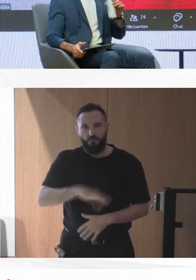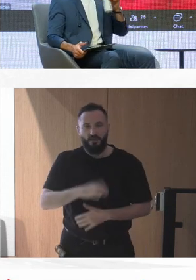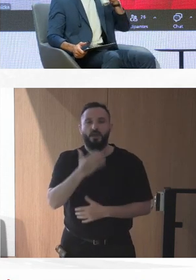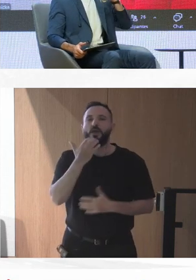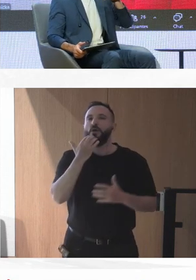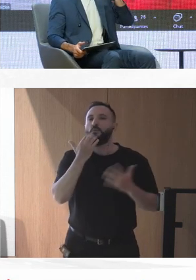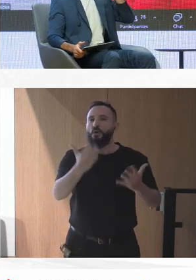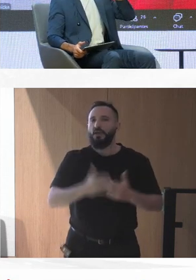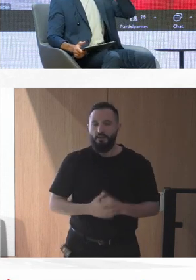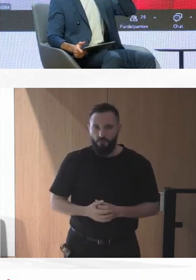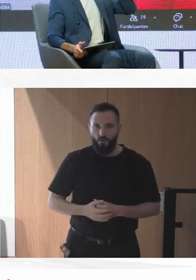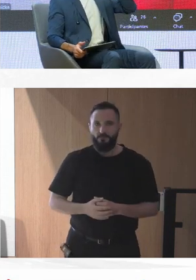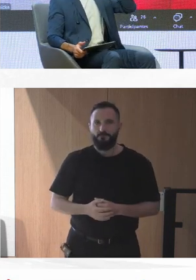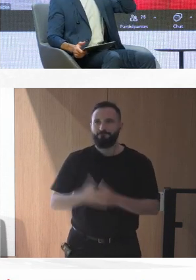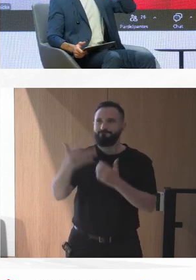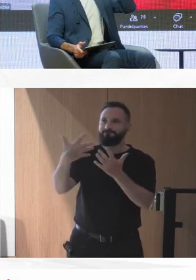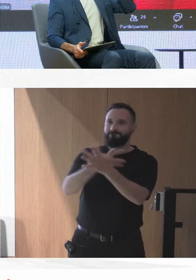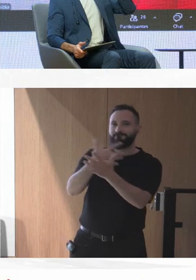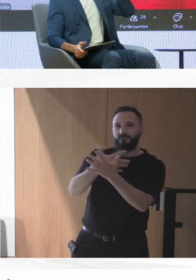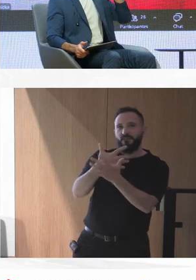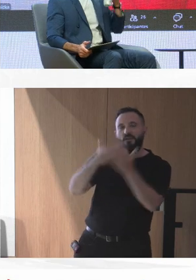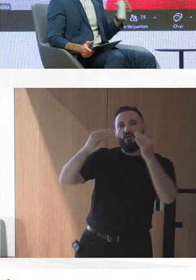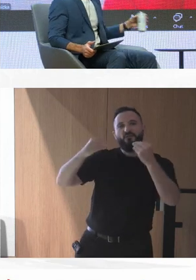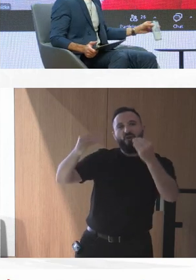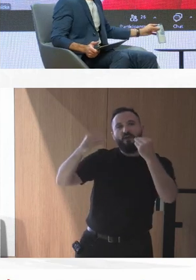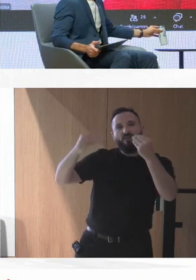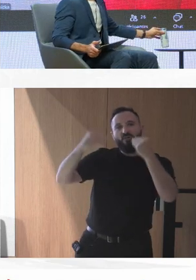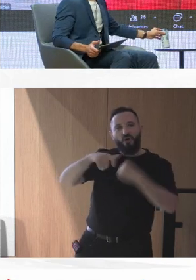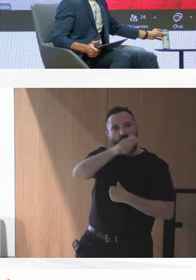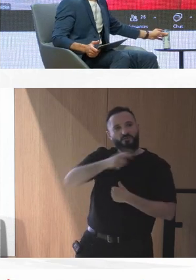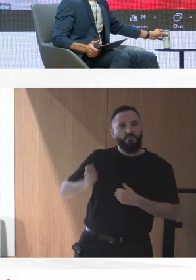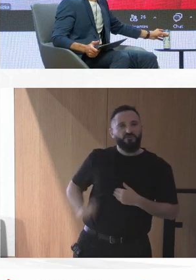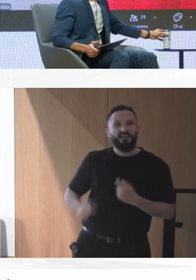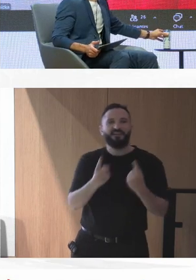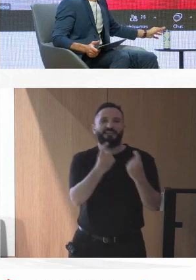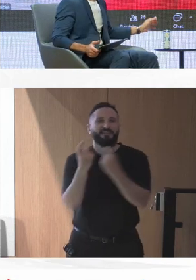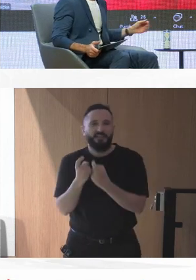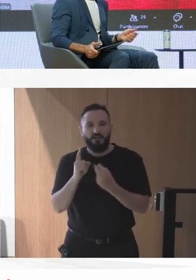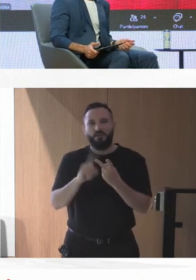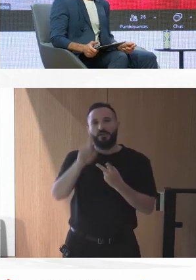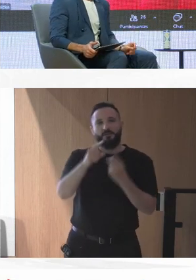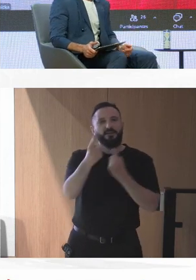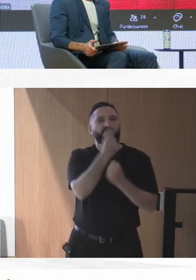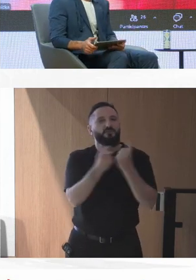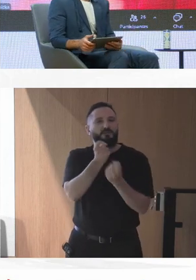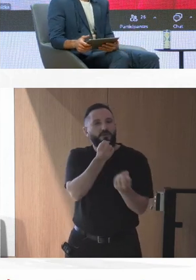no se explica cuál es la formación que necesitan estos actores. También se proporciona información